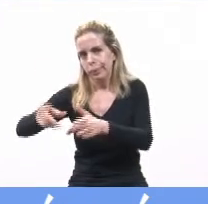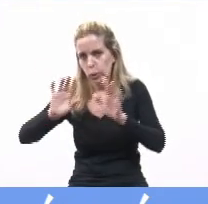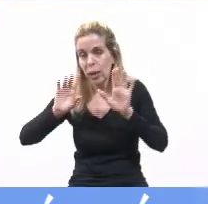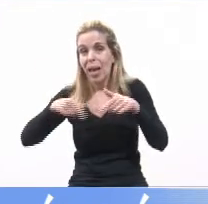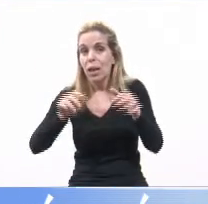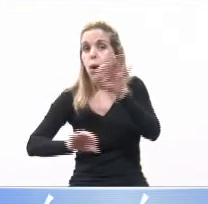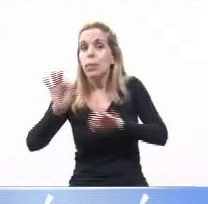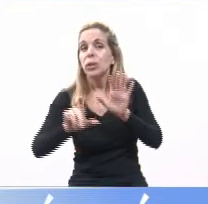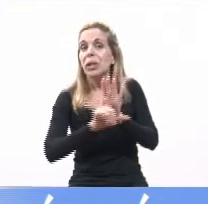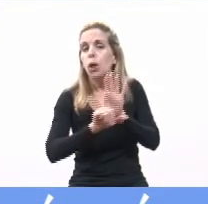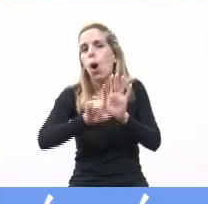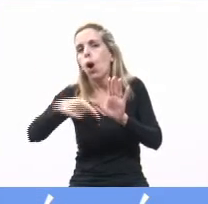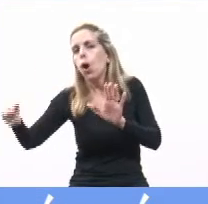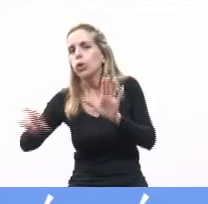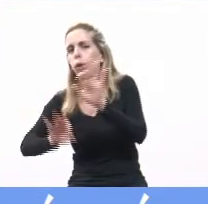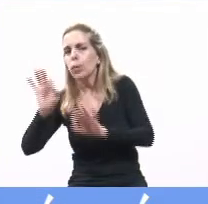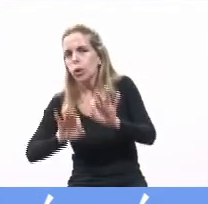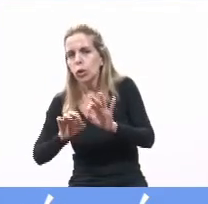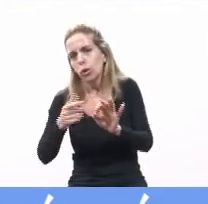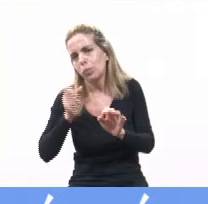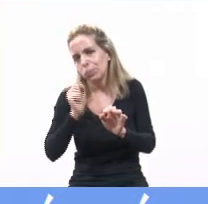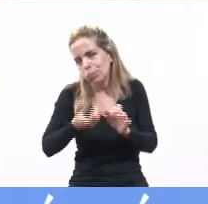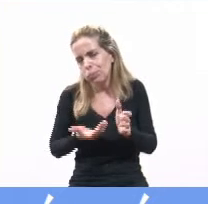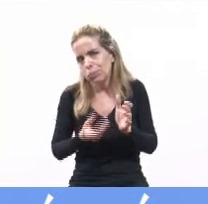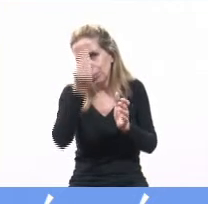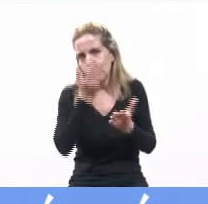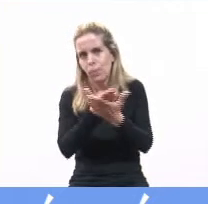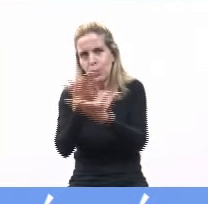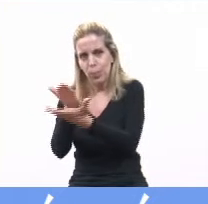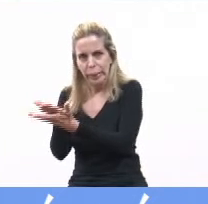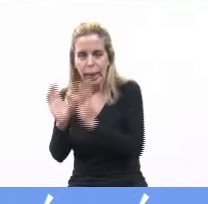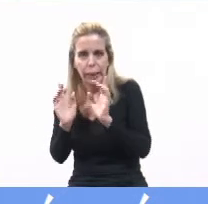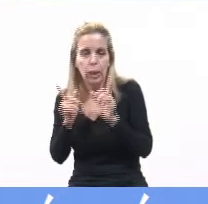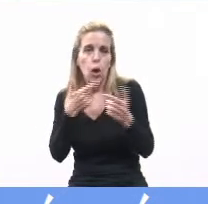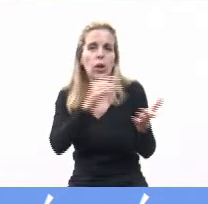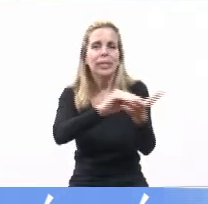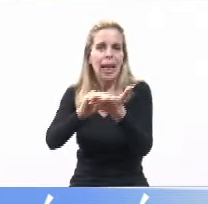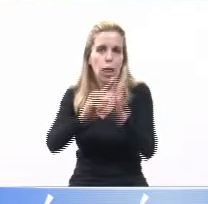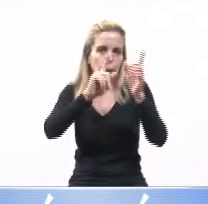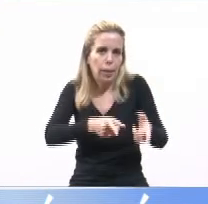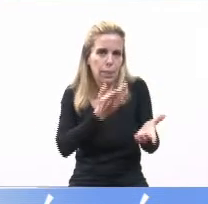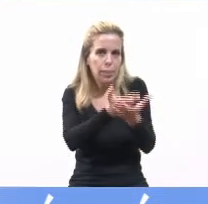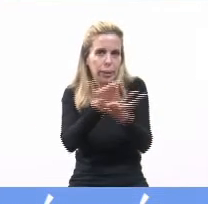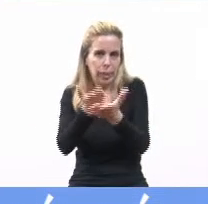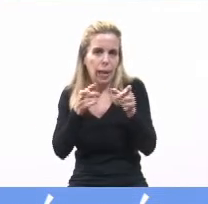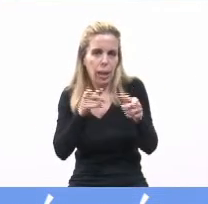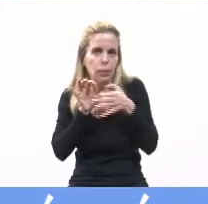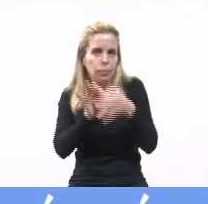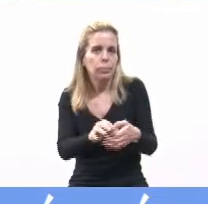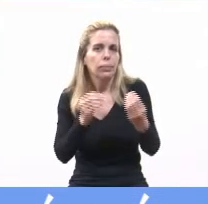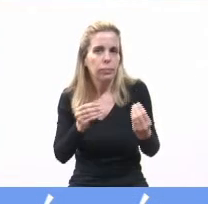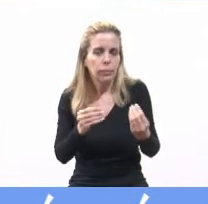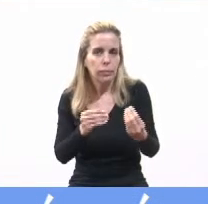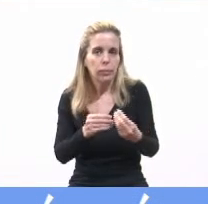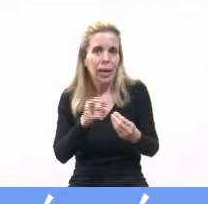proyecto y otro que seguramente tendremos que ver, como varios que presenté también yo y otros senadores, tiene que ver con